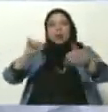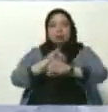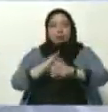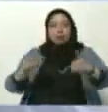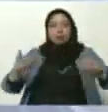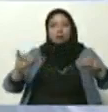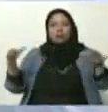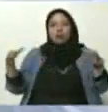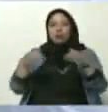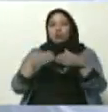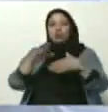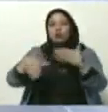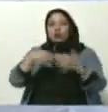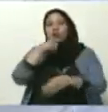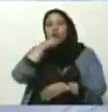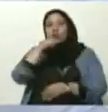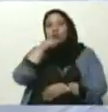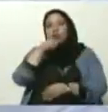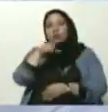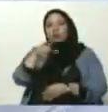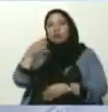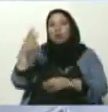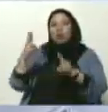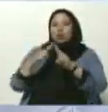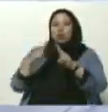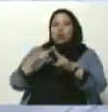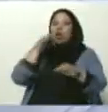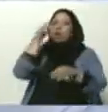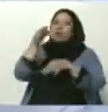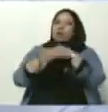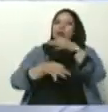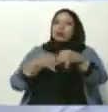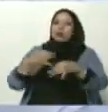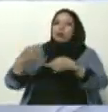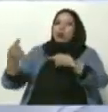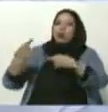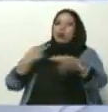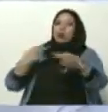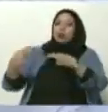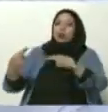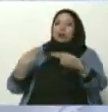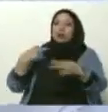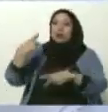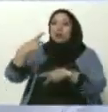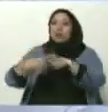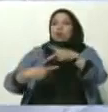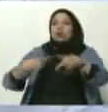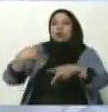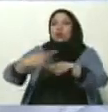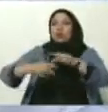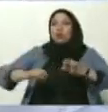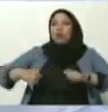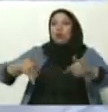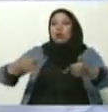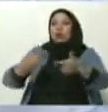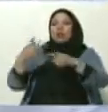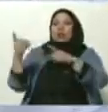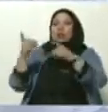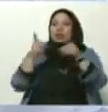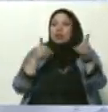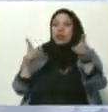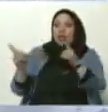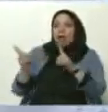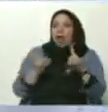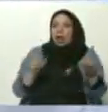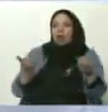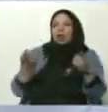una reunión exploratoria en la cual se dieron a conocer detalles en relación a este nuevo proceso, a este relanzamiento del diálogo por la paz.